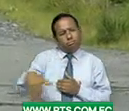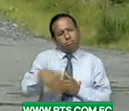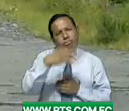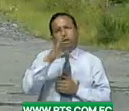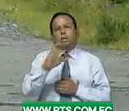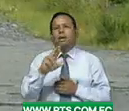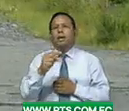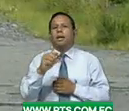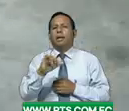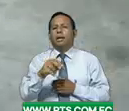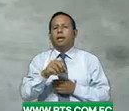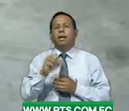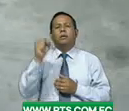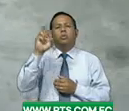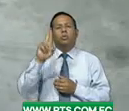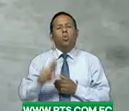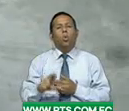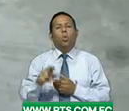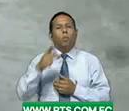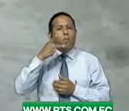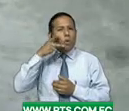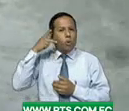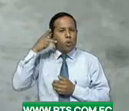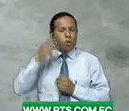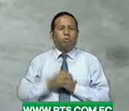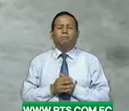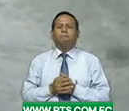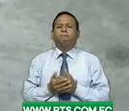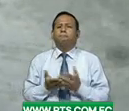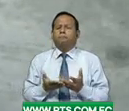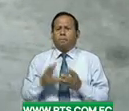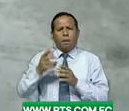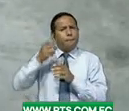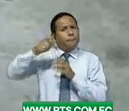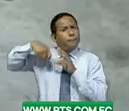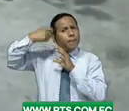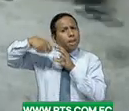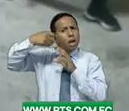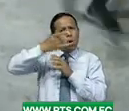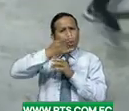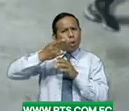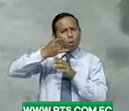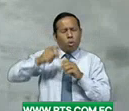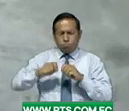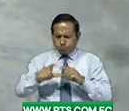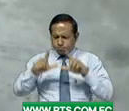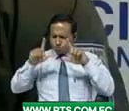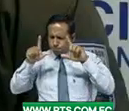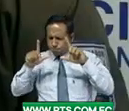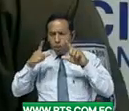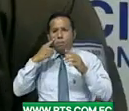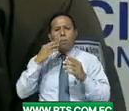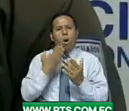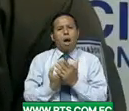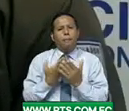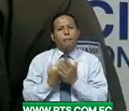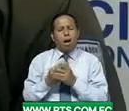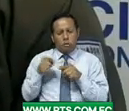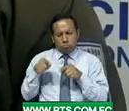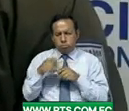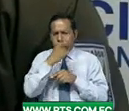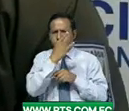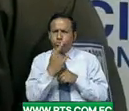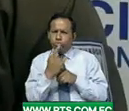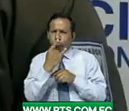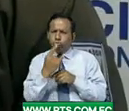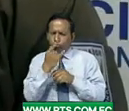periférico al sur de Puyo. Ya tenemos el video, que es la parte fundamental, en este caso la evidencia o prueba que se tiene, que se está materializando a través